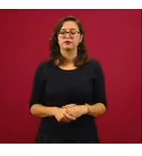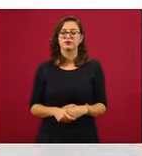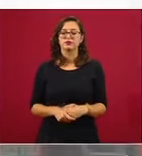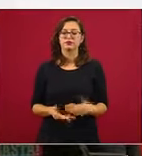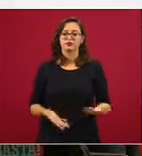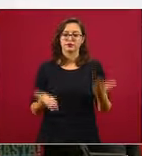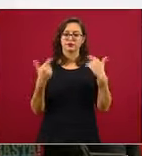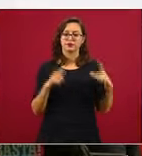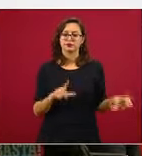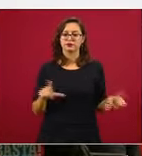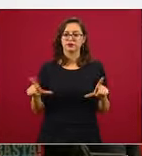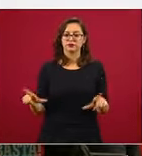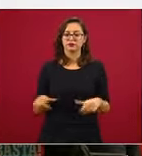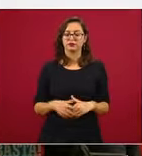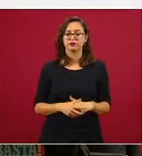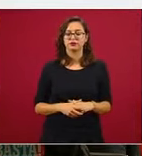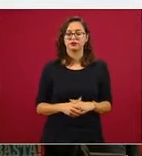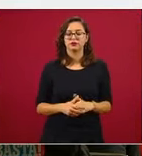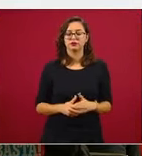La siguiente, por favor.